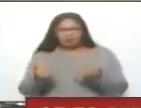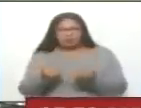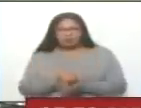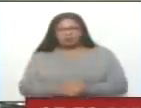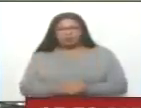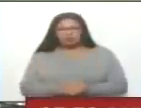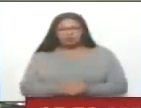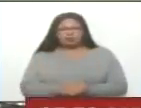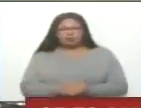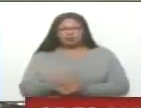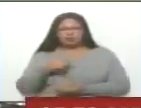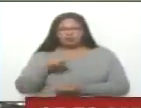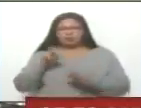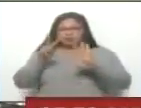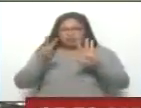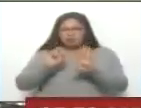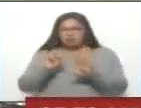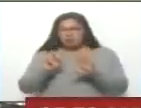entre 7, 8